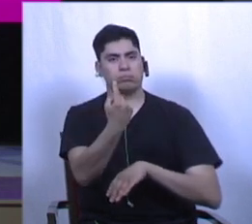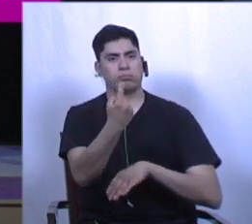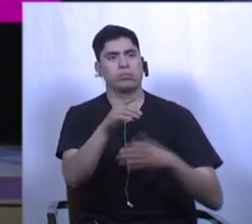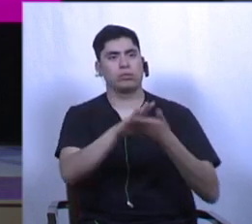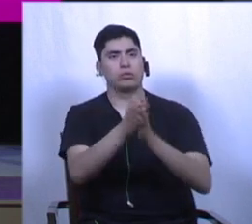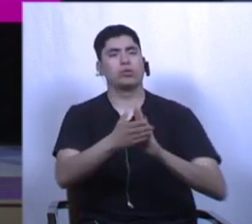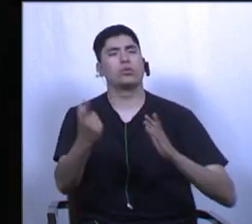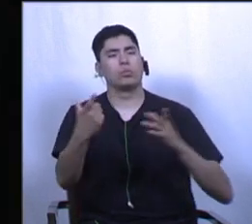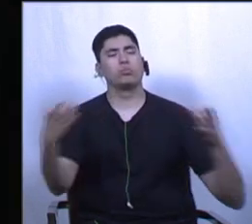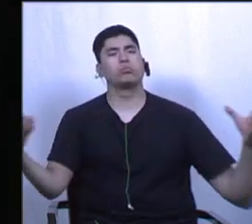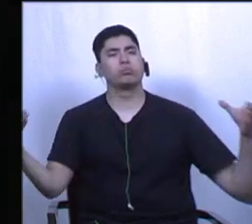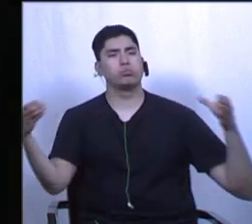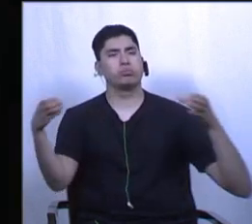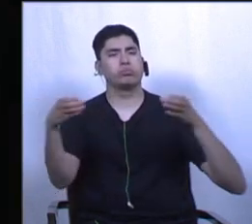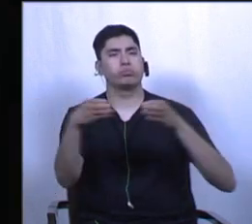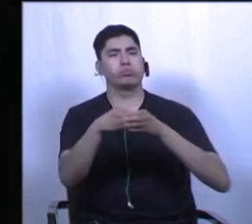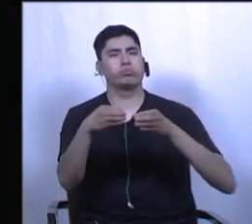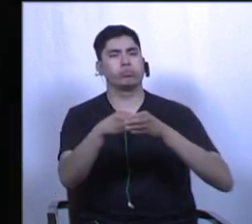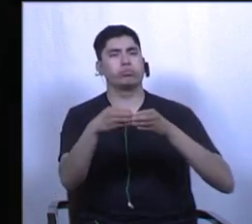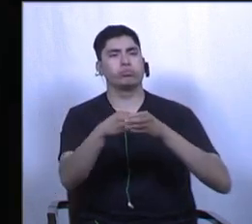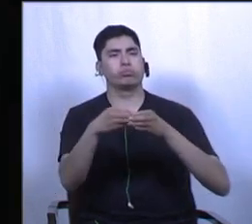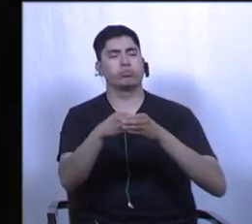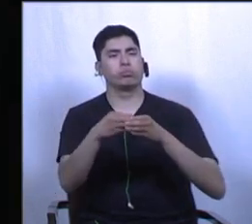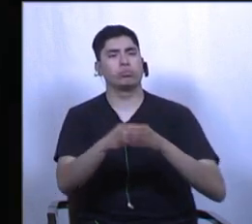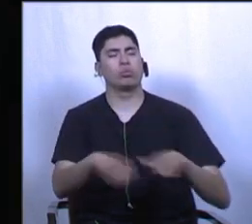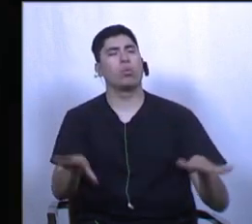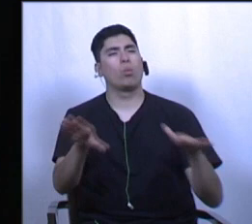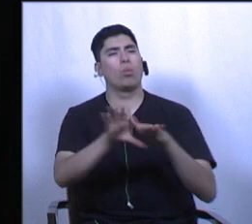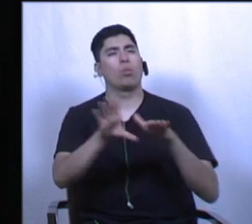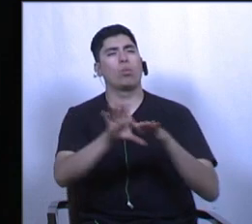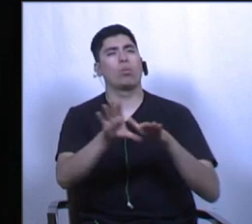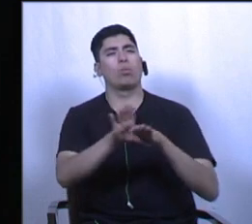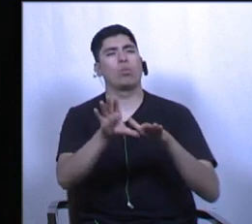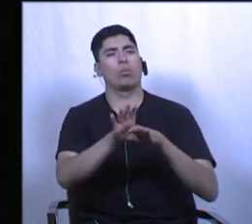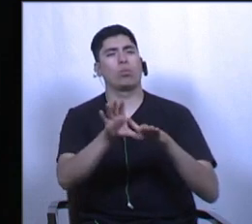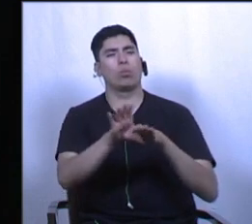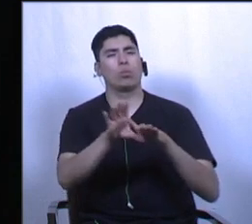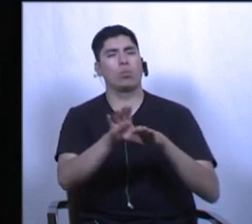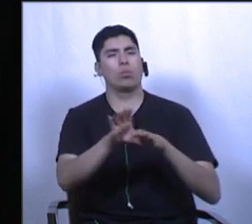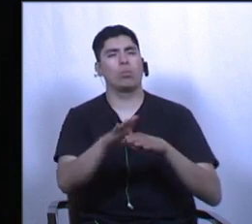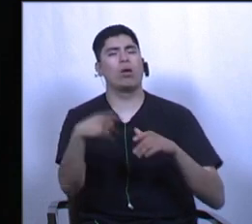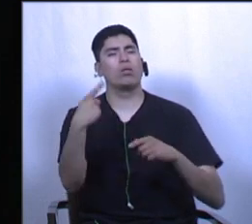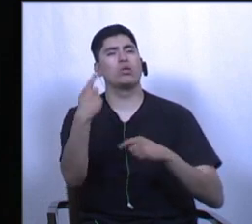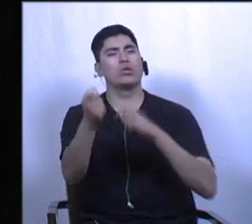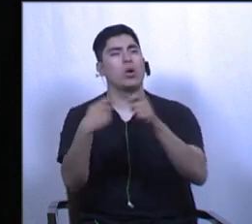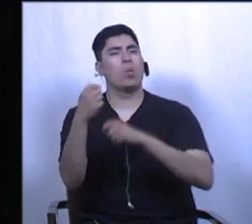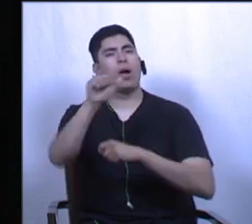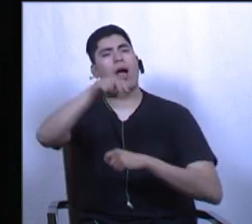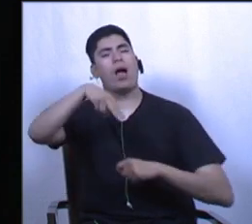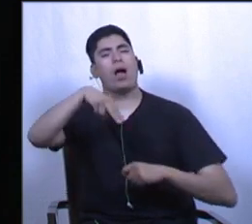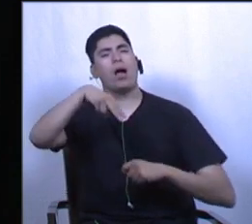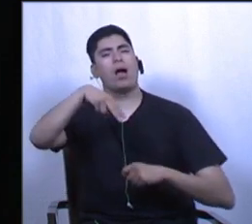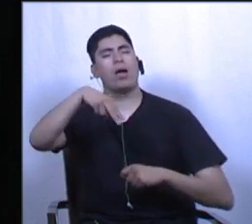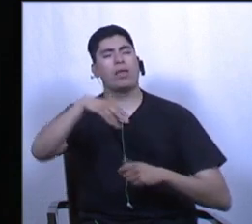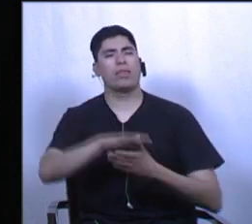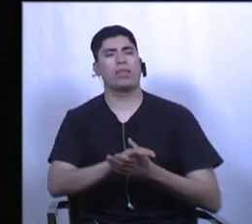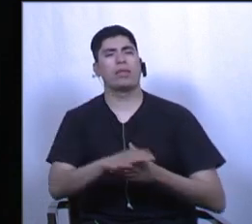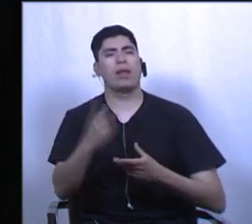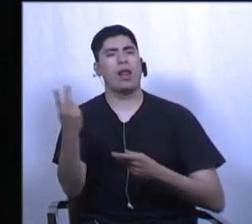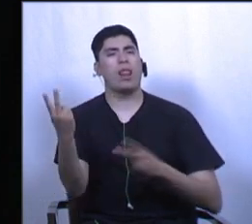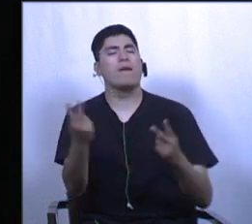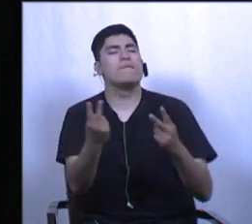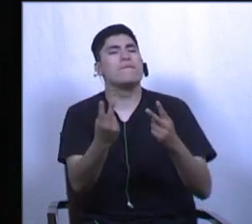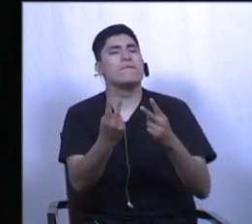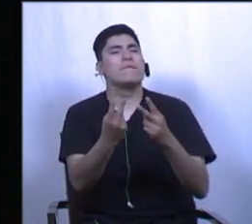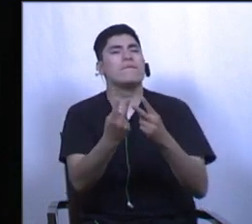un ecosistema a la vez, utilizando secuencias de ADN de la bacteria. Y inicialmente recluté a mi